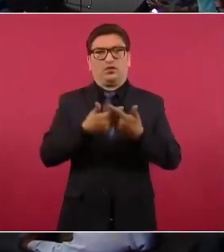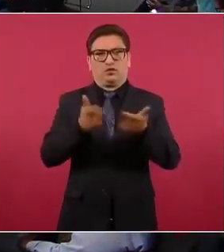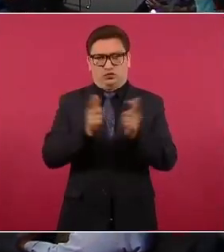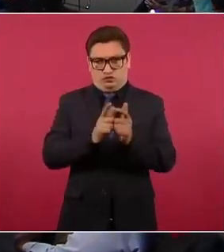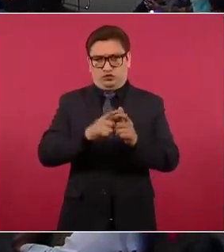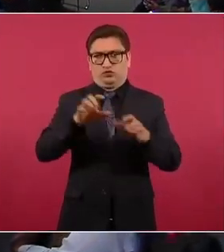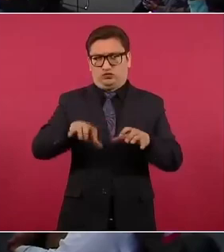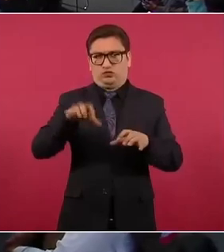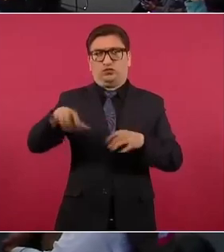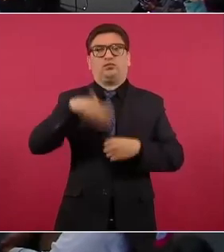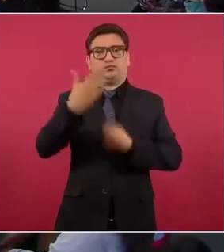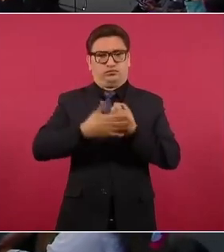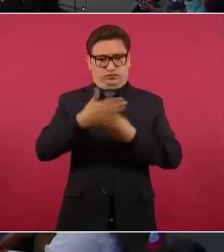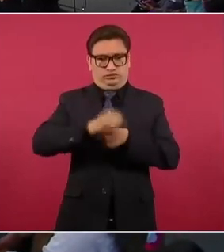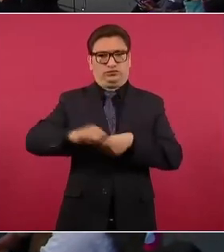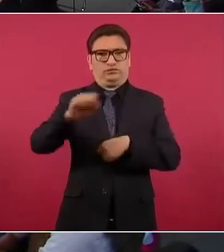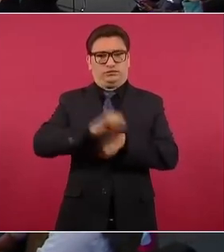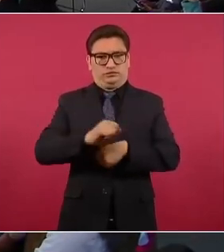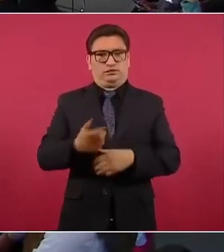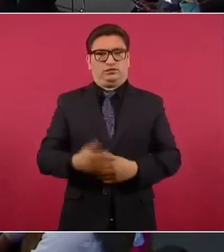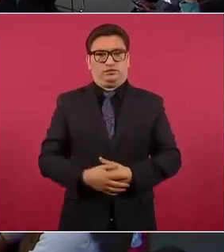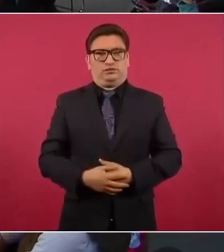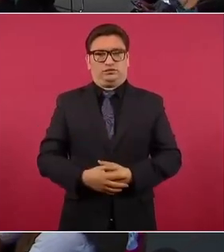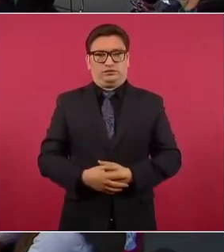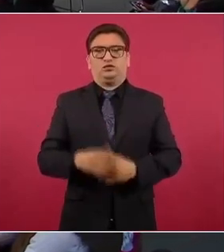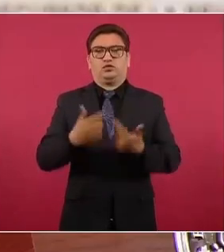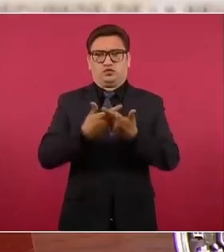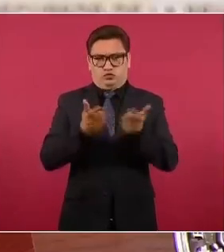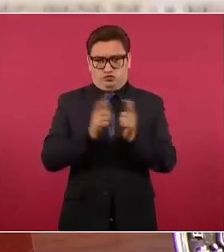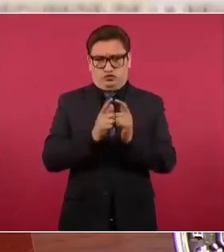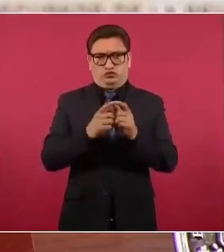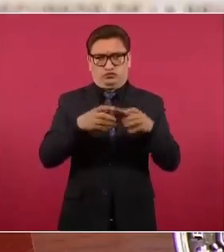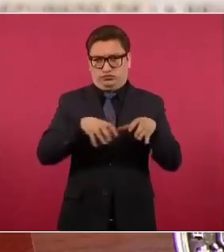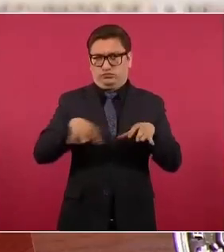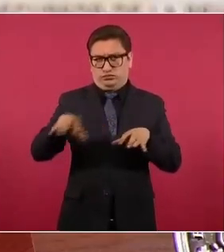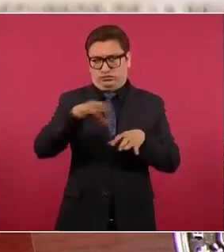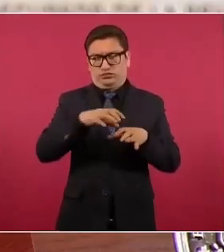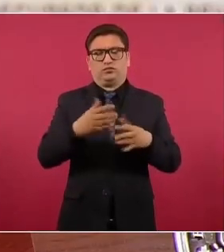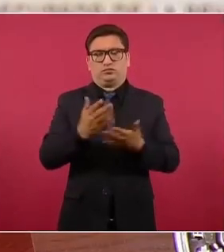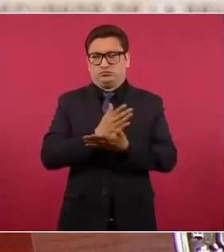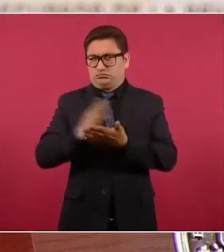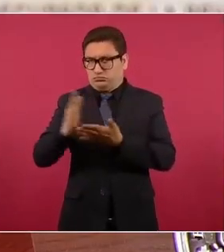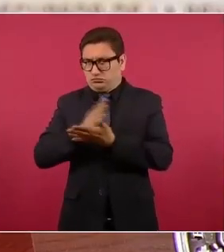grupo la semana próxima, ¿sí? Que vayan por grupo